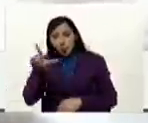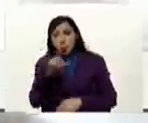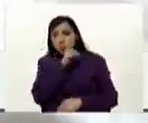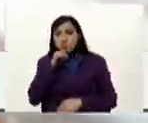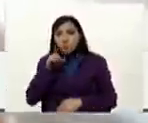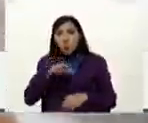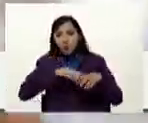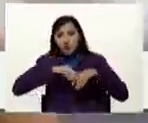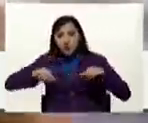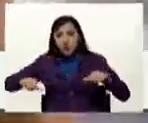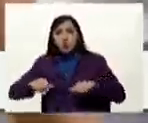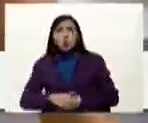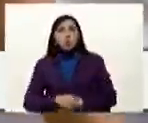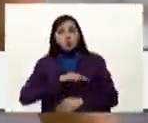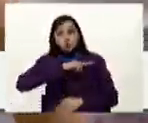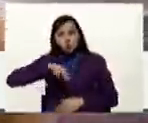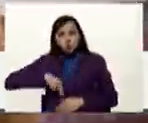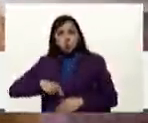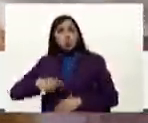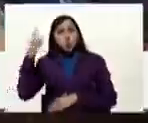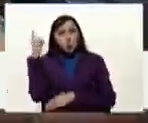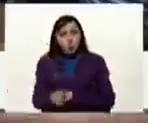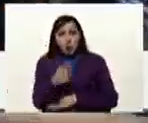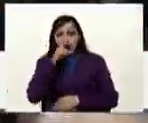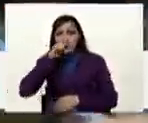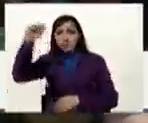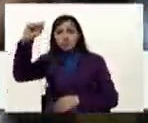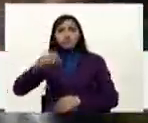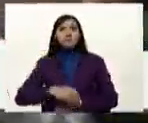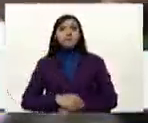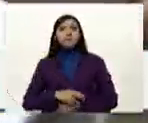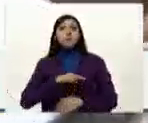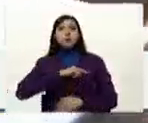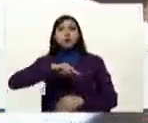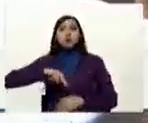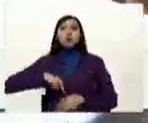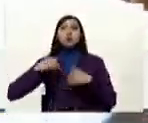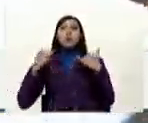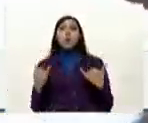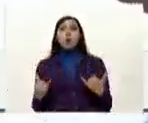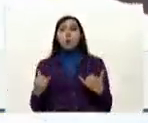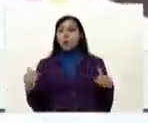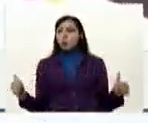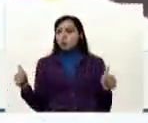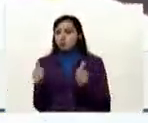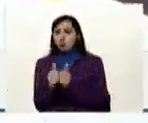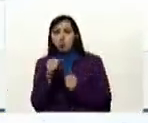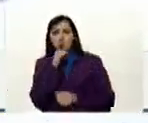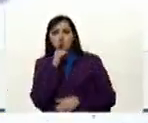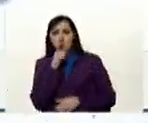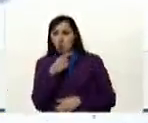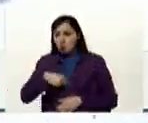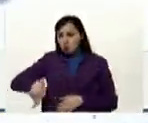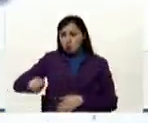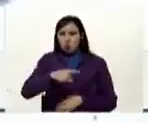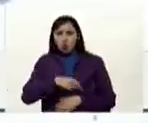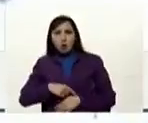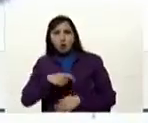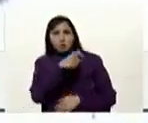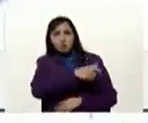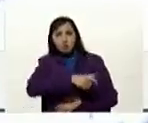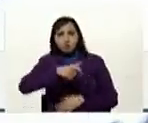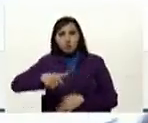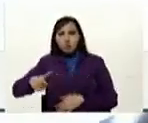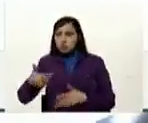día de hoy, bueno, cumpliendo sus instrucciones, nos encontramos el día de hoy con estas abuelas, con estos abuelos, con todas estas personas que